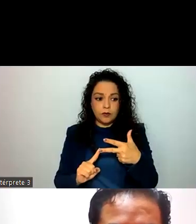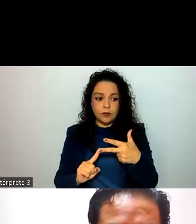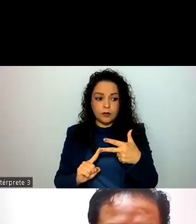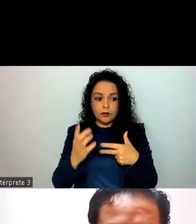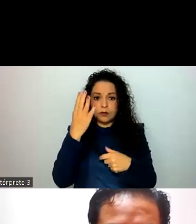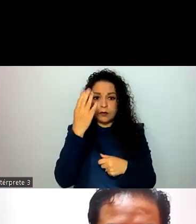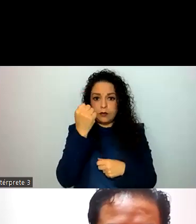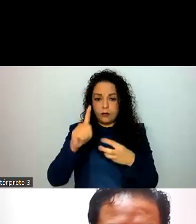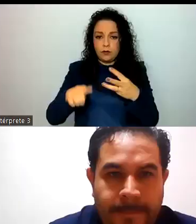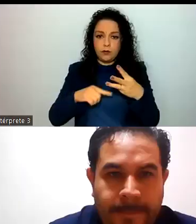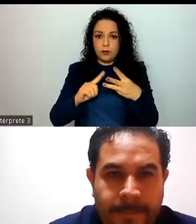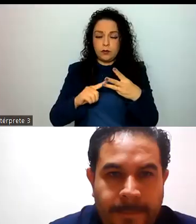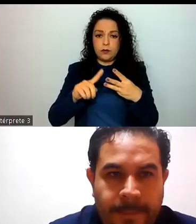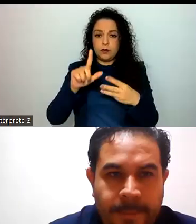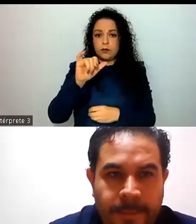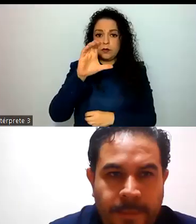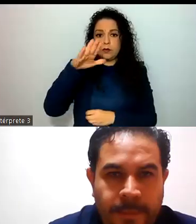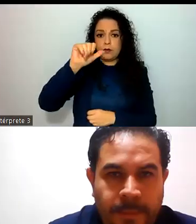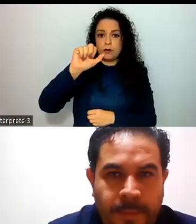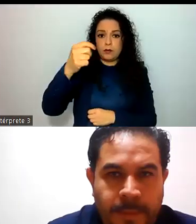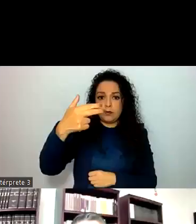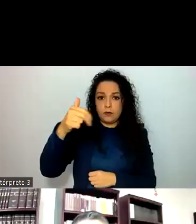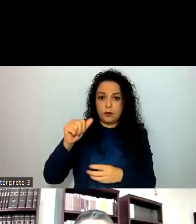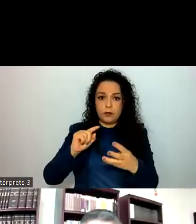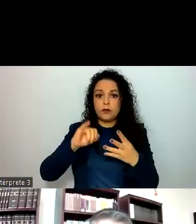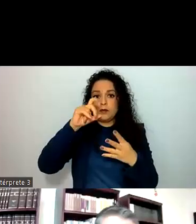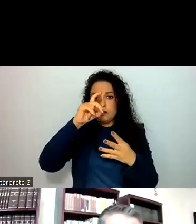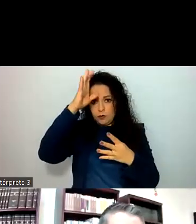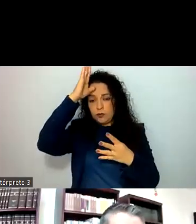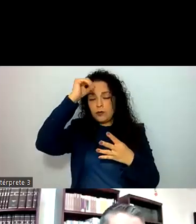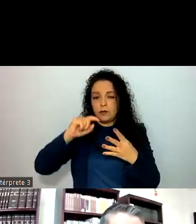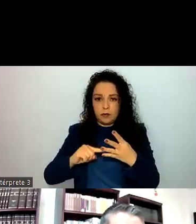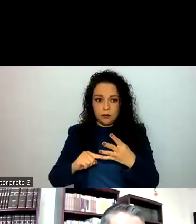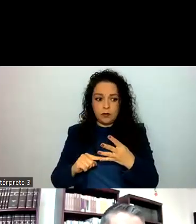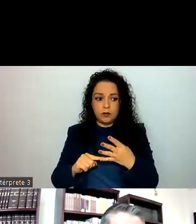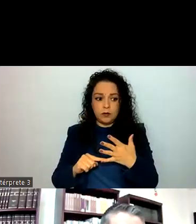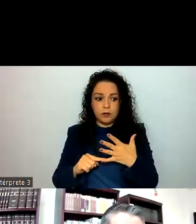Juárez Pérez. Marta Juárez, a favor.